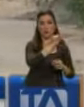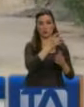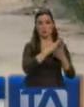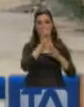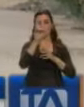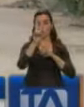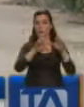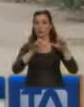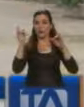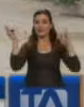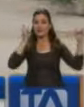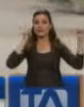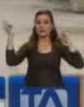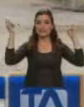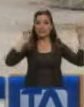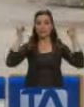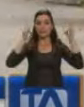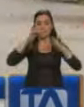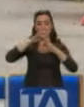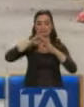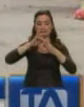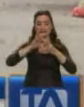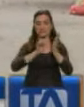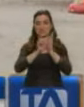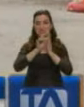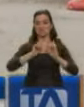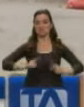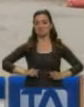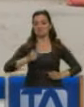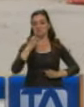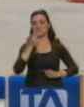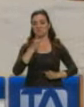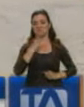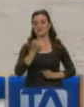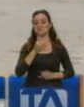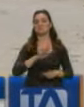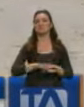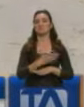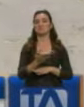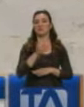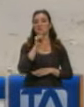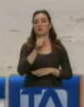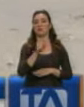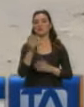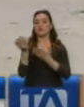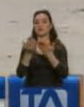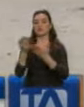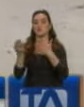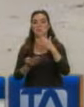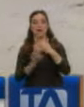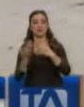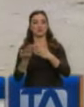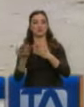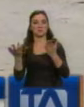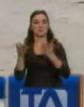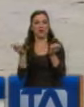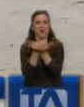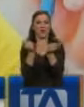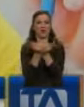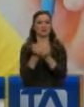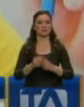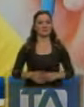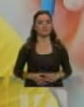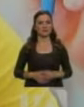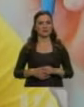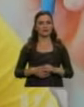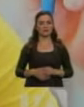las zonas más vulnerables según el Ministerio de Salud Pública. ¿La razón? La falta de servicios básicos y el hacinamiento.